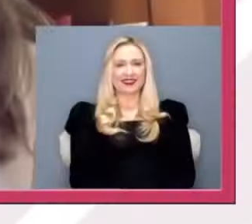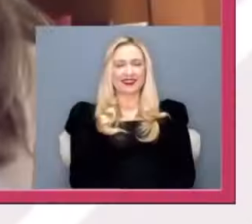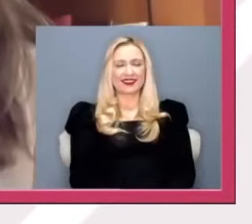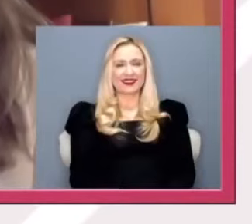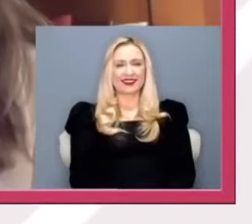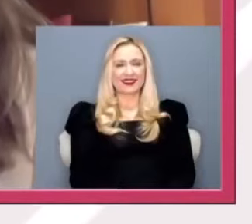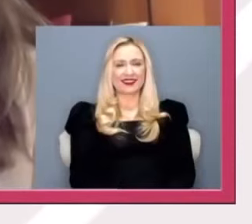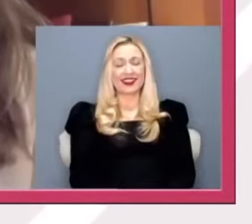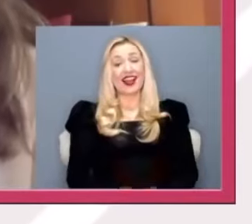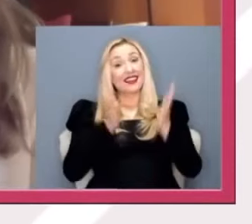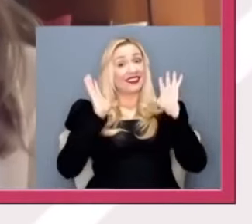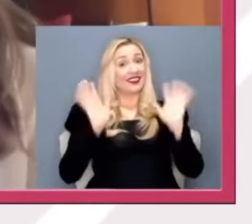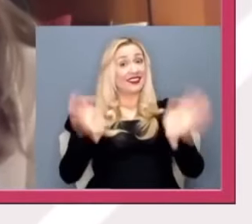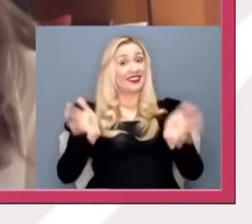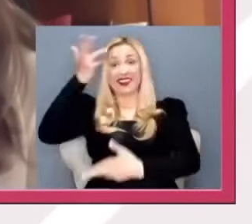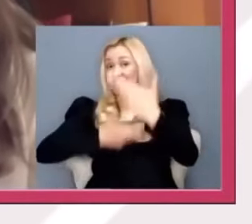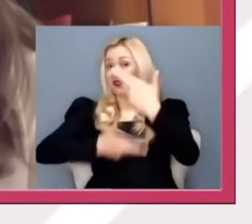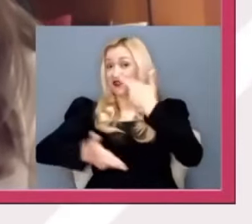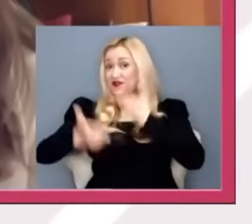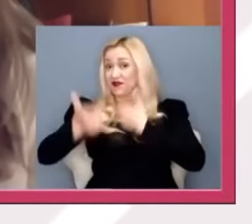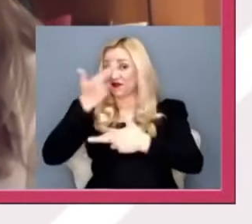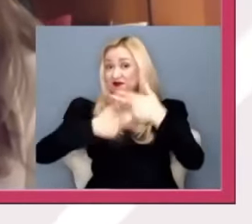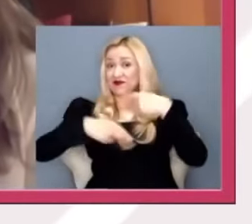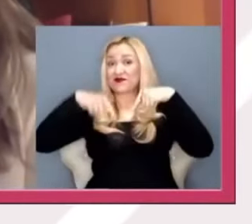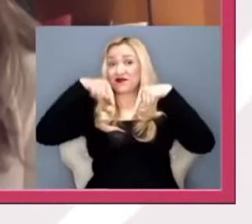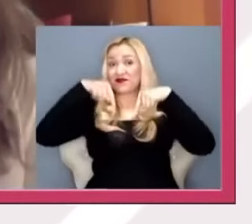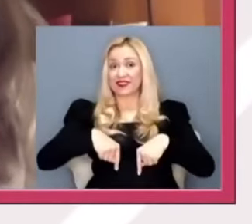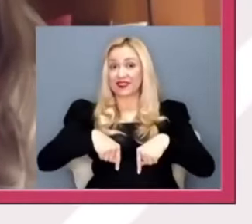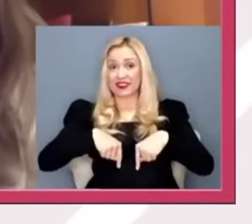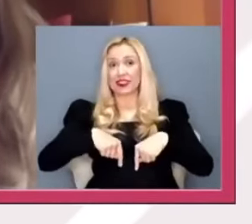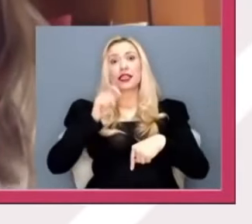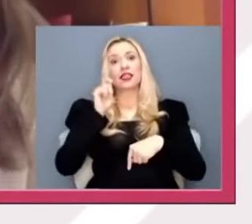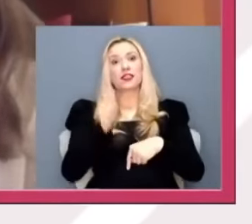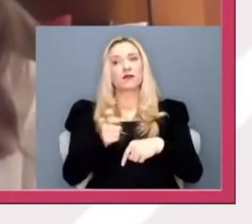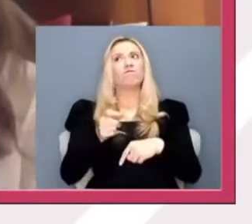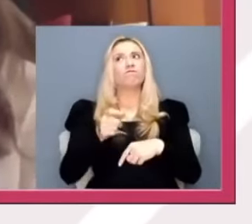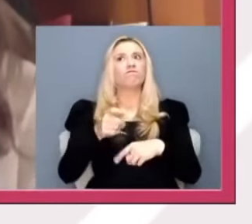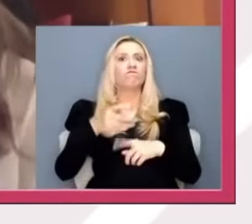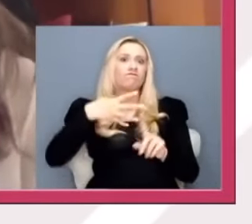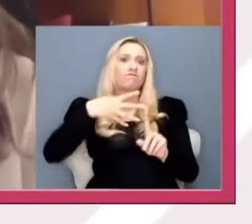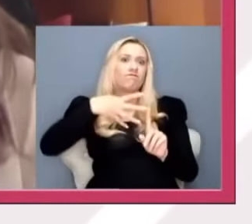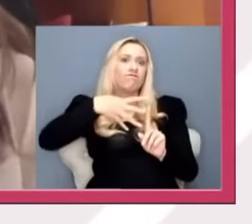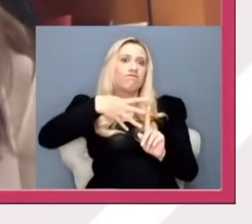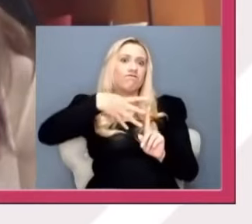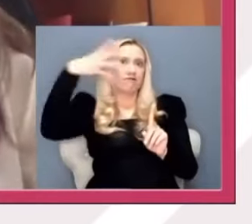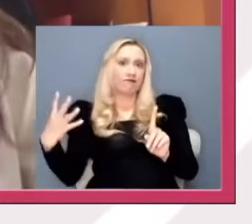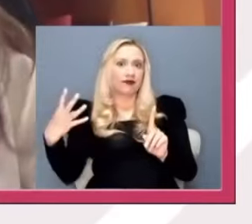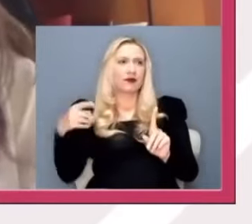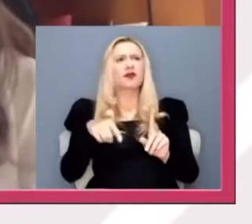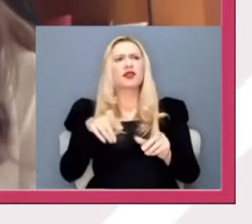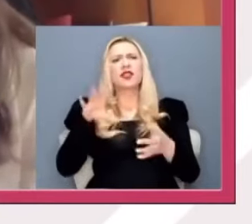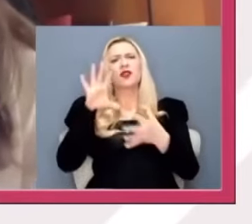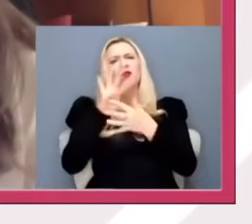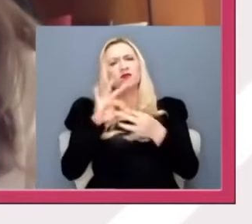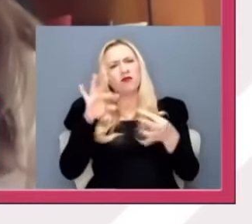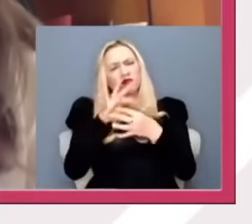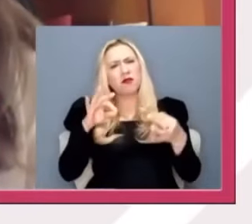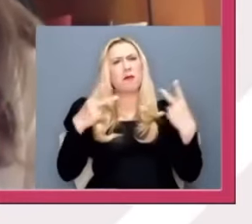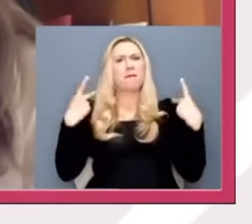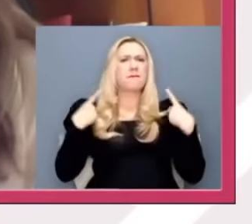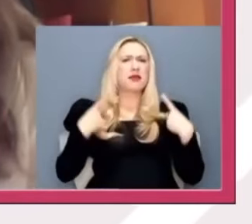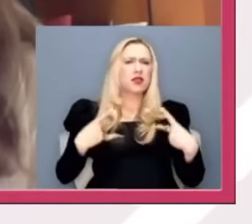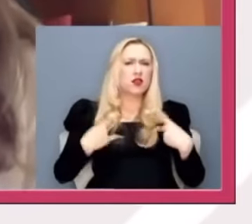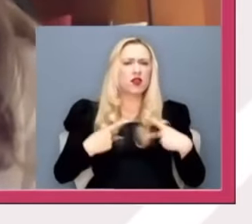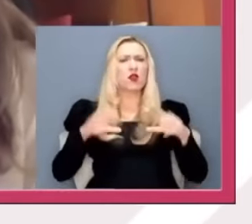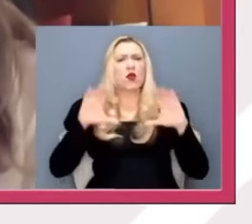Pues estamos de vuelta en espacio diverso, en el mes del orgullo, y justo estamos hablando sobre las personas,